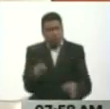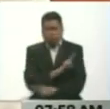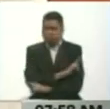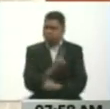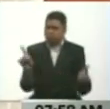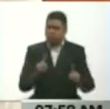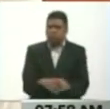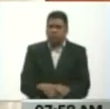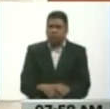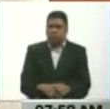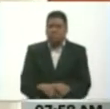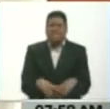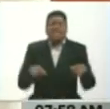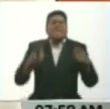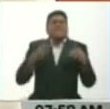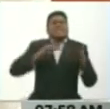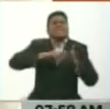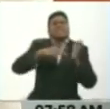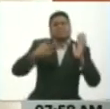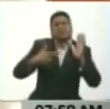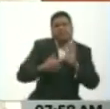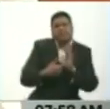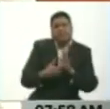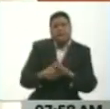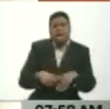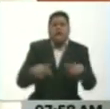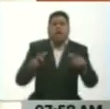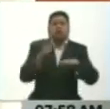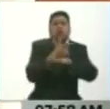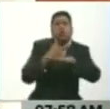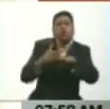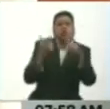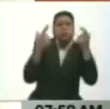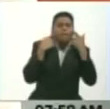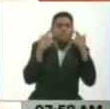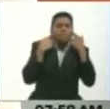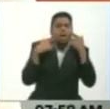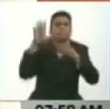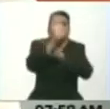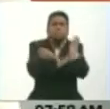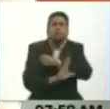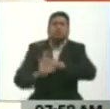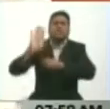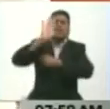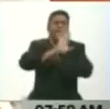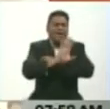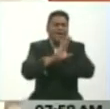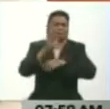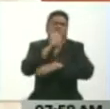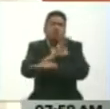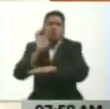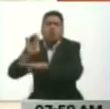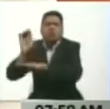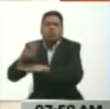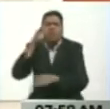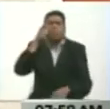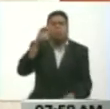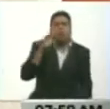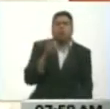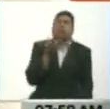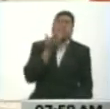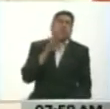es lo que es el estado de excepción? Un decreto de protección a la ciudadanía que establece, por ejemplo, que si